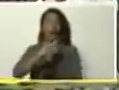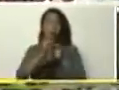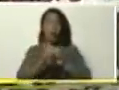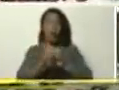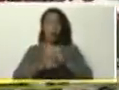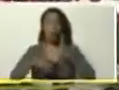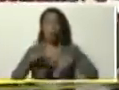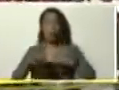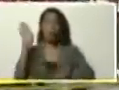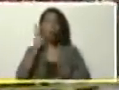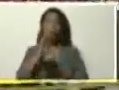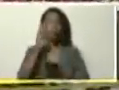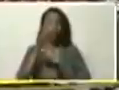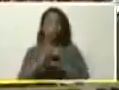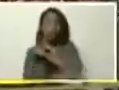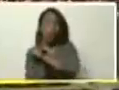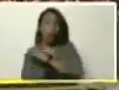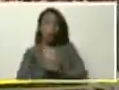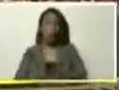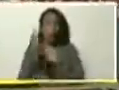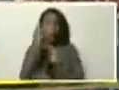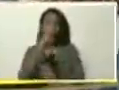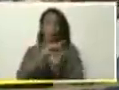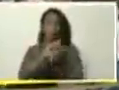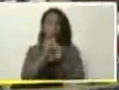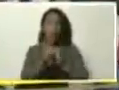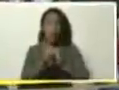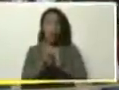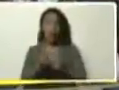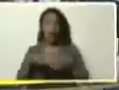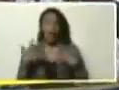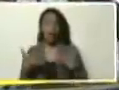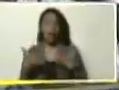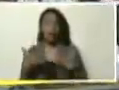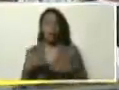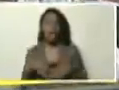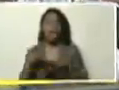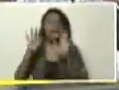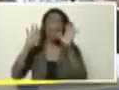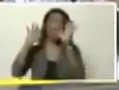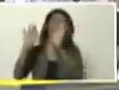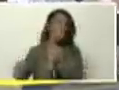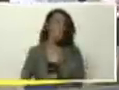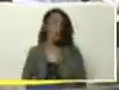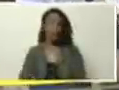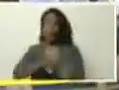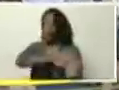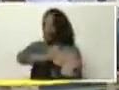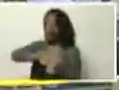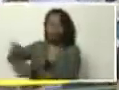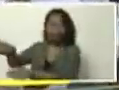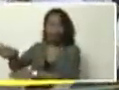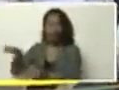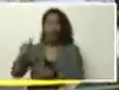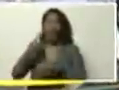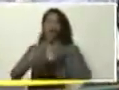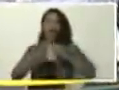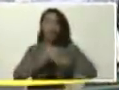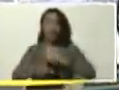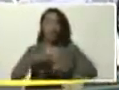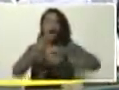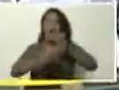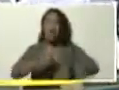actos de corrupción. Lo primero que tenemos que cambiar es la desidia. Las cosas tenemos que hacerlas